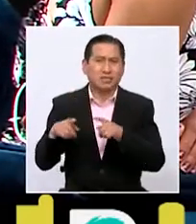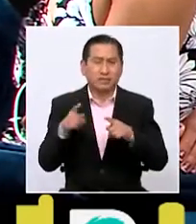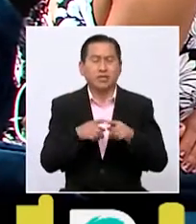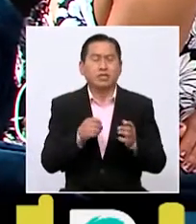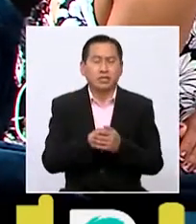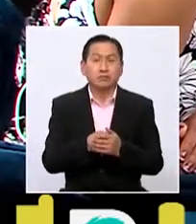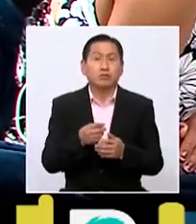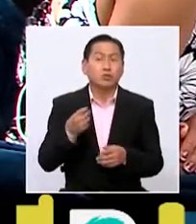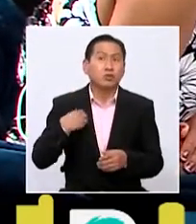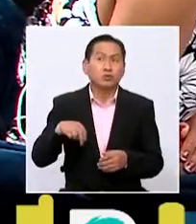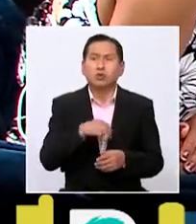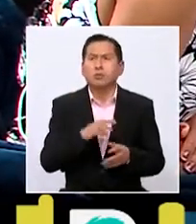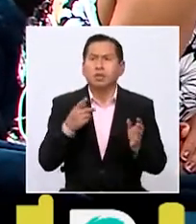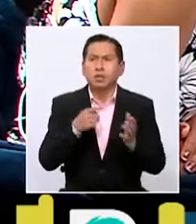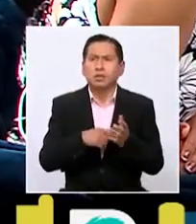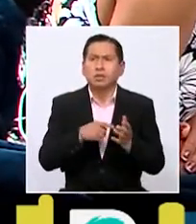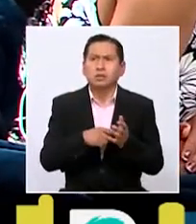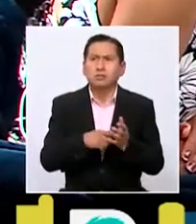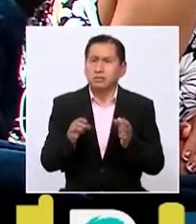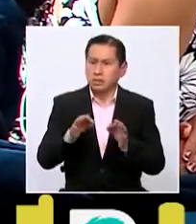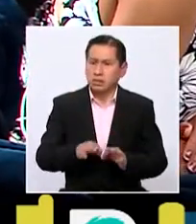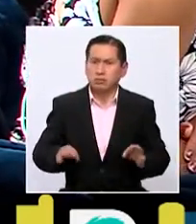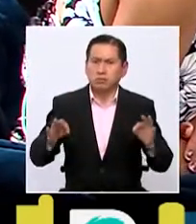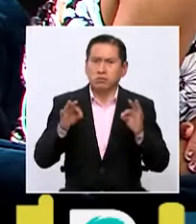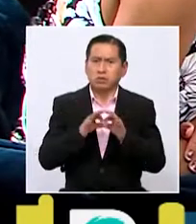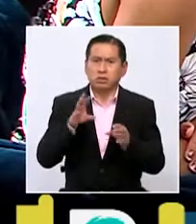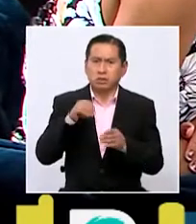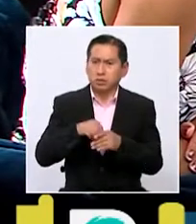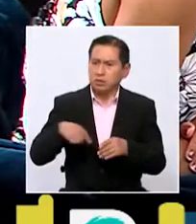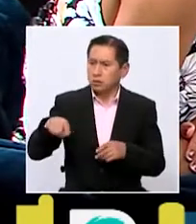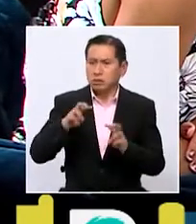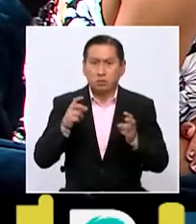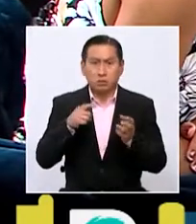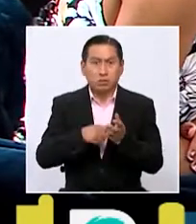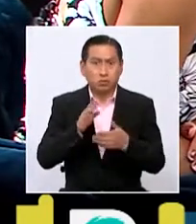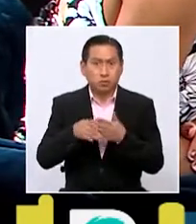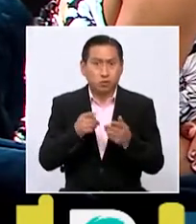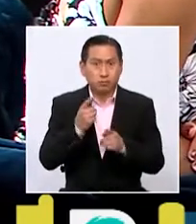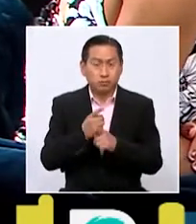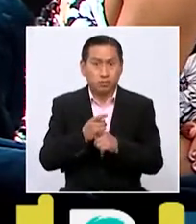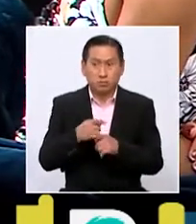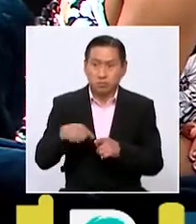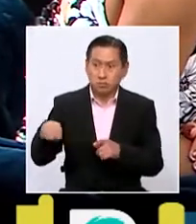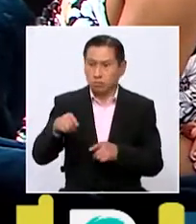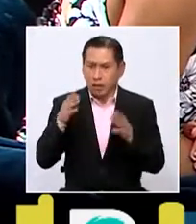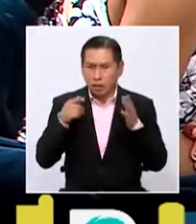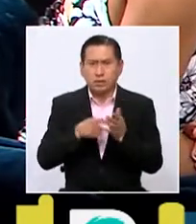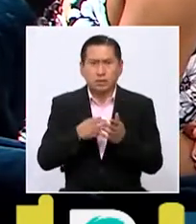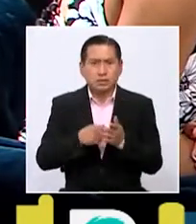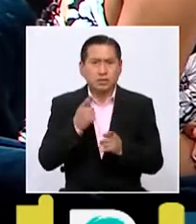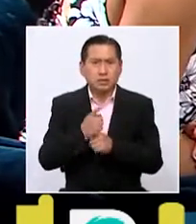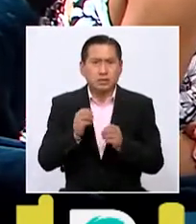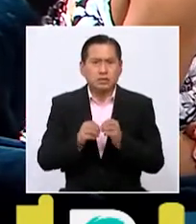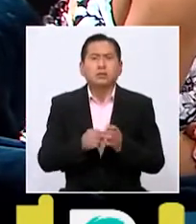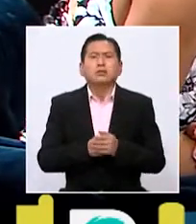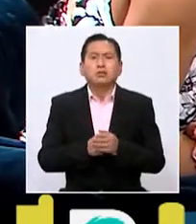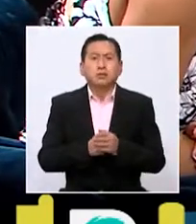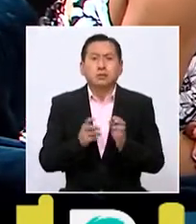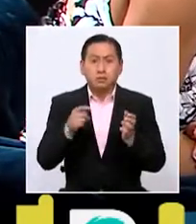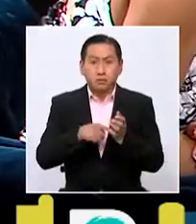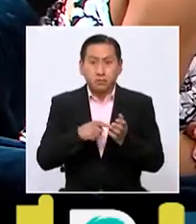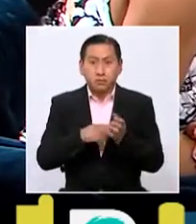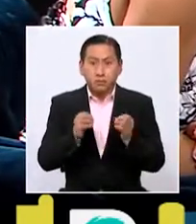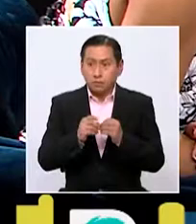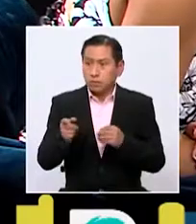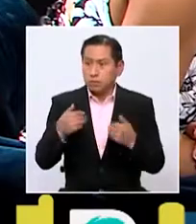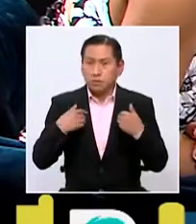estamos, como principio y como norma dentro del estudio, no estancarnos en un género. Mm. En ese sentido, y por eso el